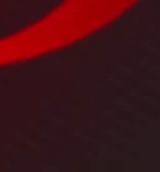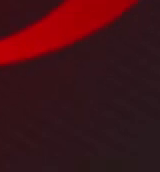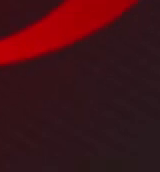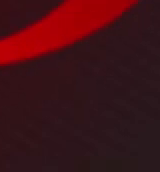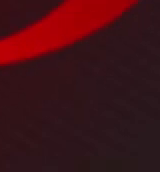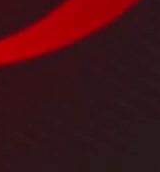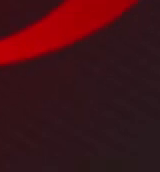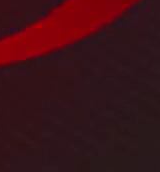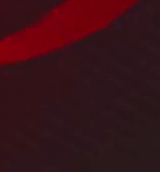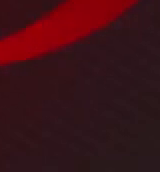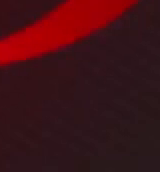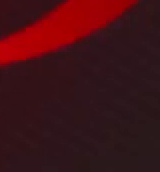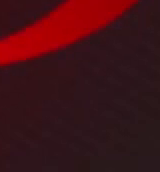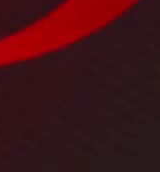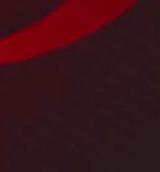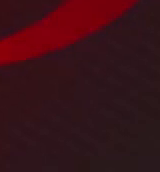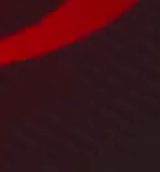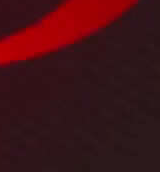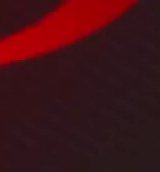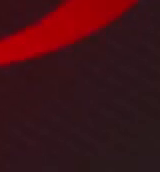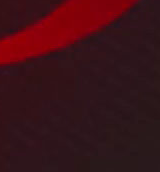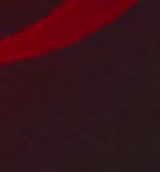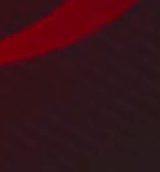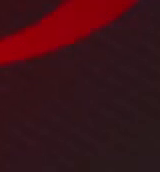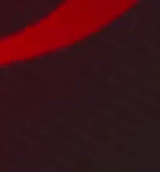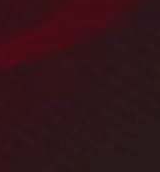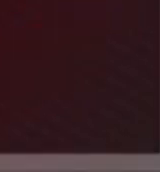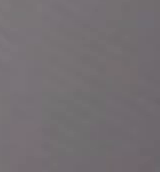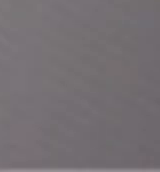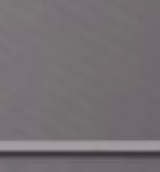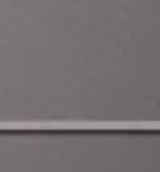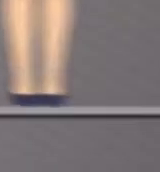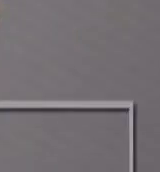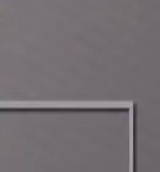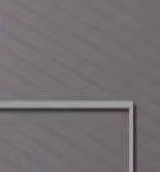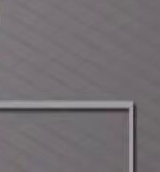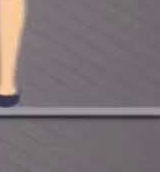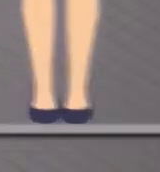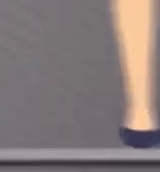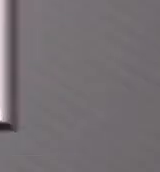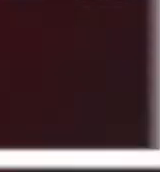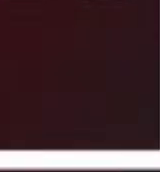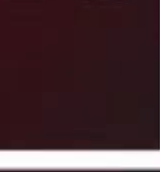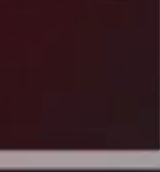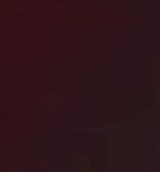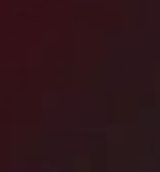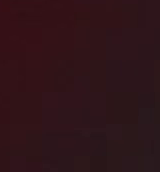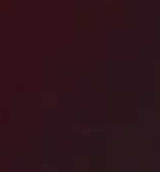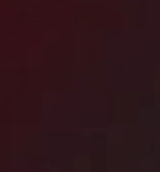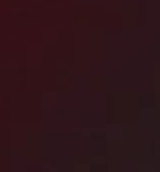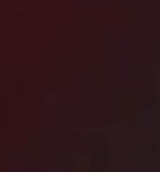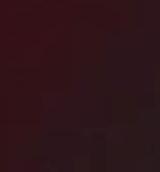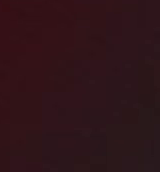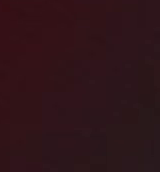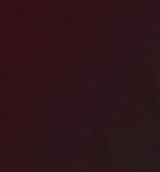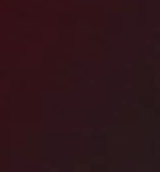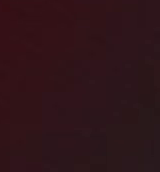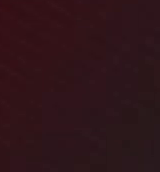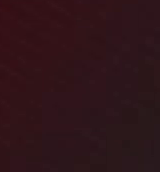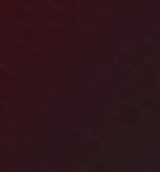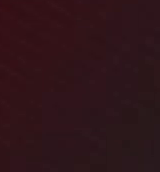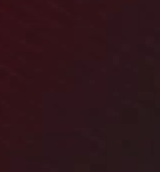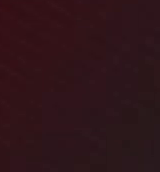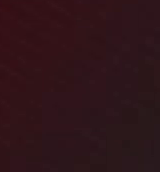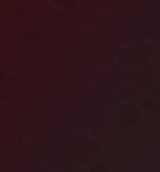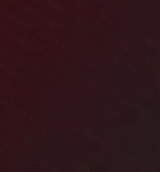derecho constitucional no protegido por el habeas corpus o el habeas data. Proceso de cumplimiento, que nos permite reclamar que